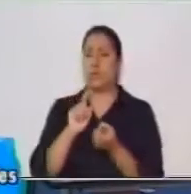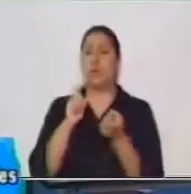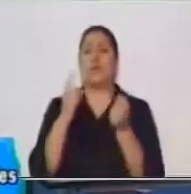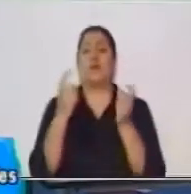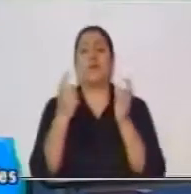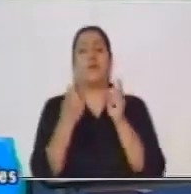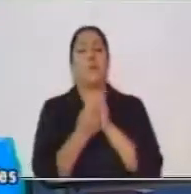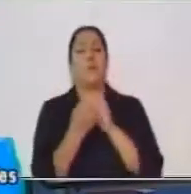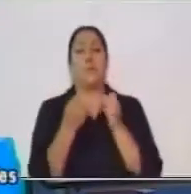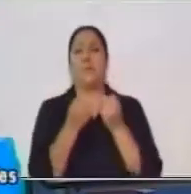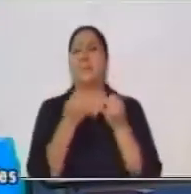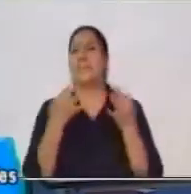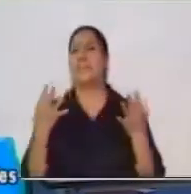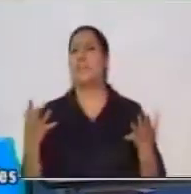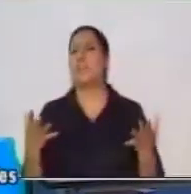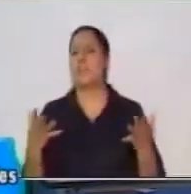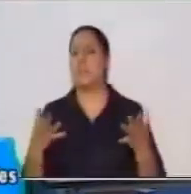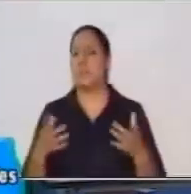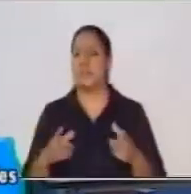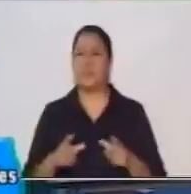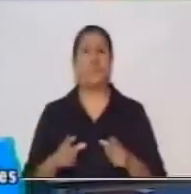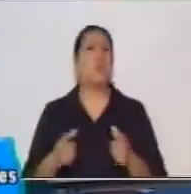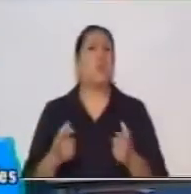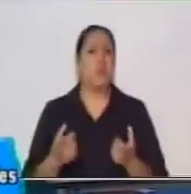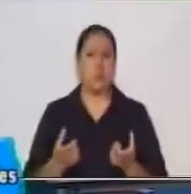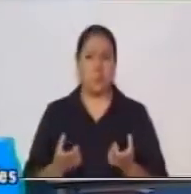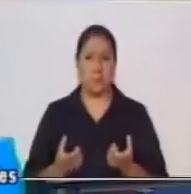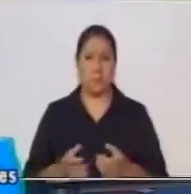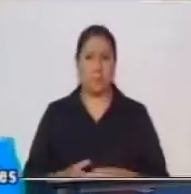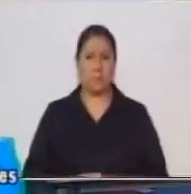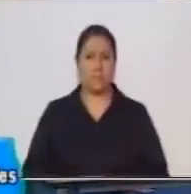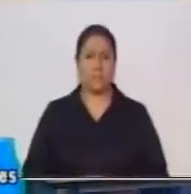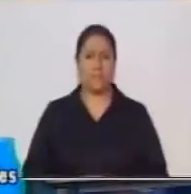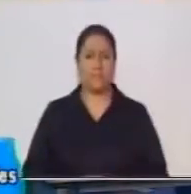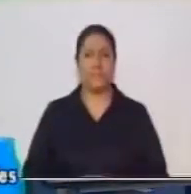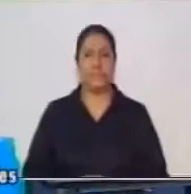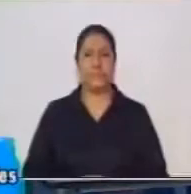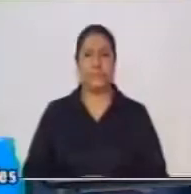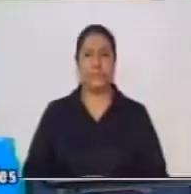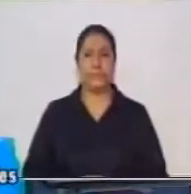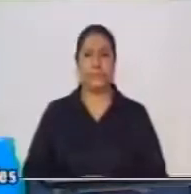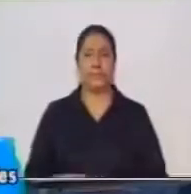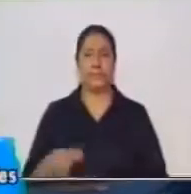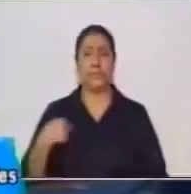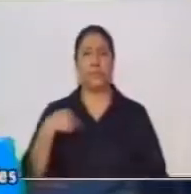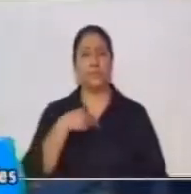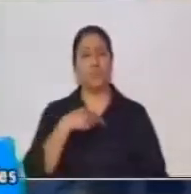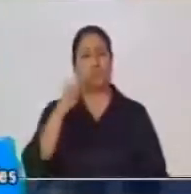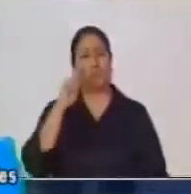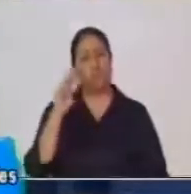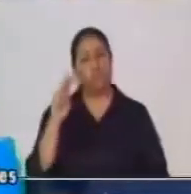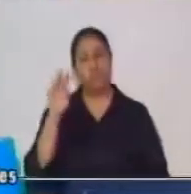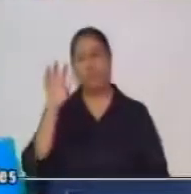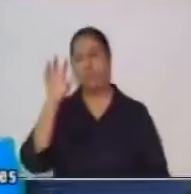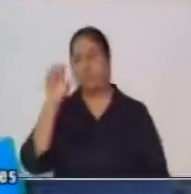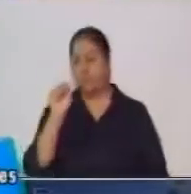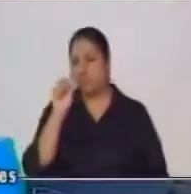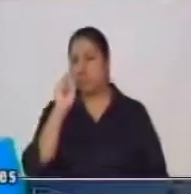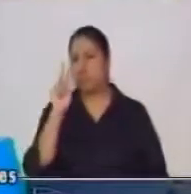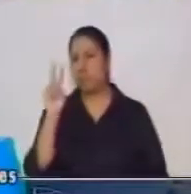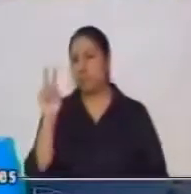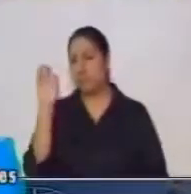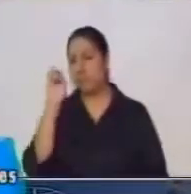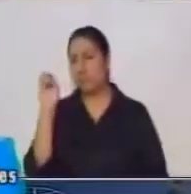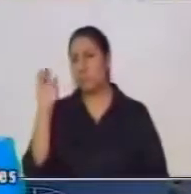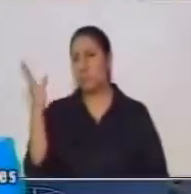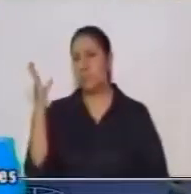convierta en números. ¿Qué quiere decir esto? Hemos observado una multiplicación,